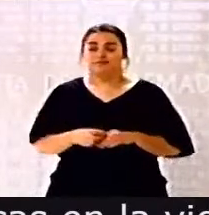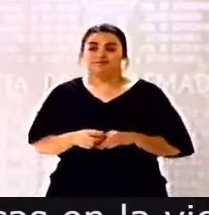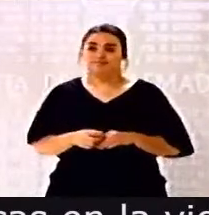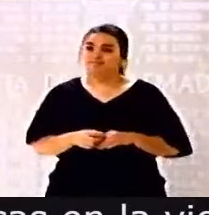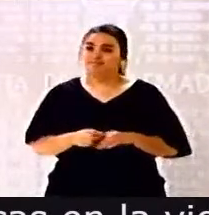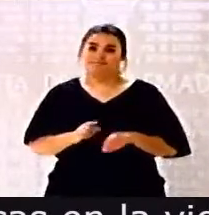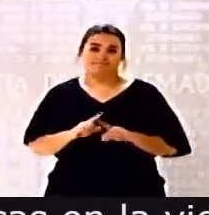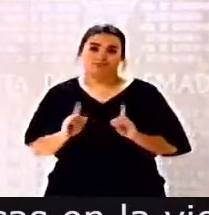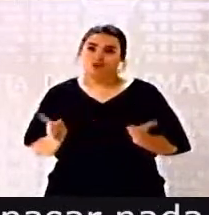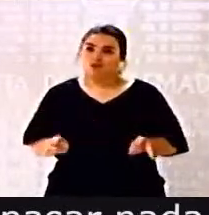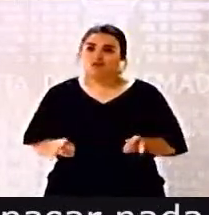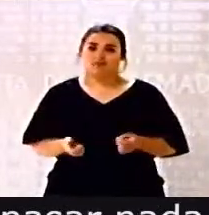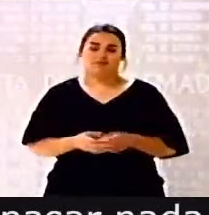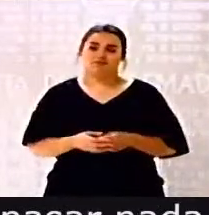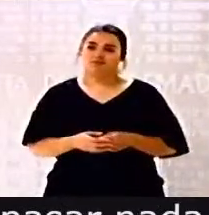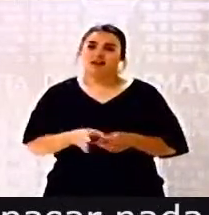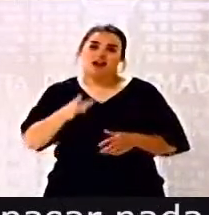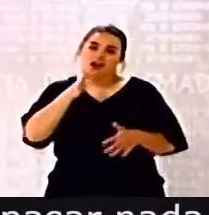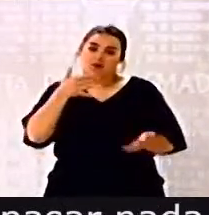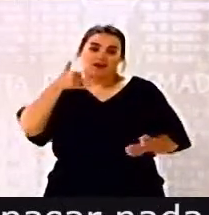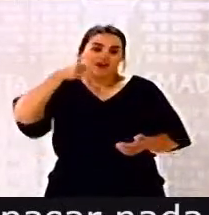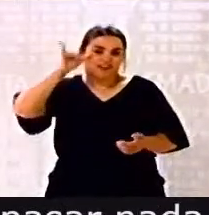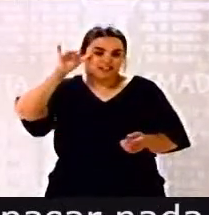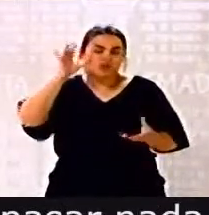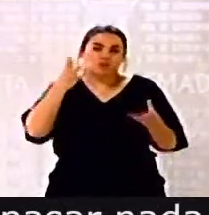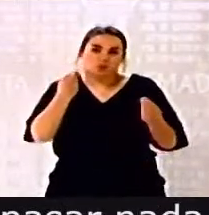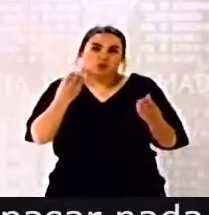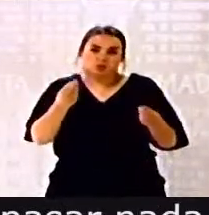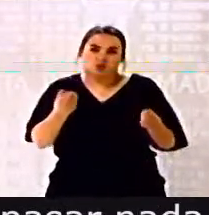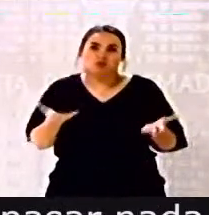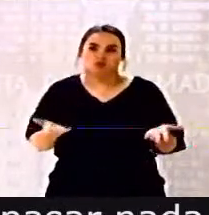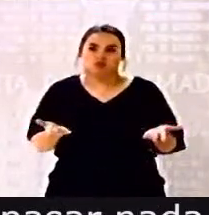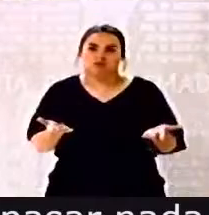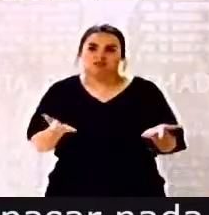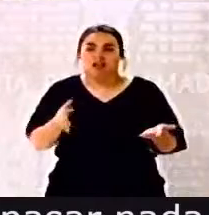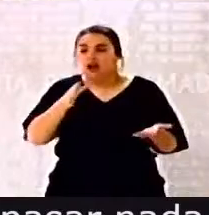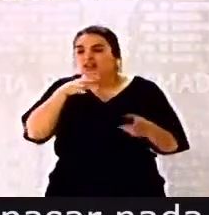Pero es tanto lo que se pone en riesgo,